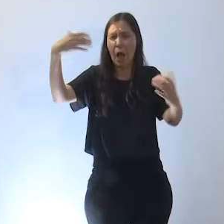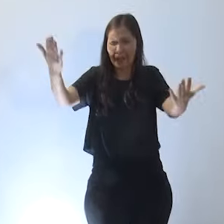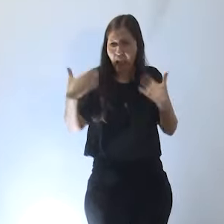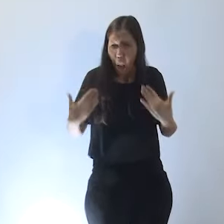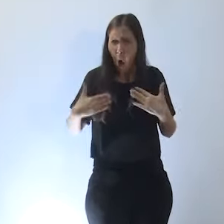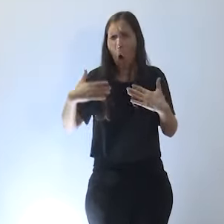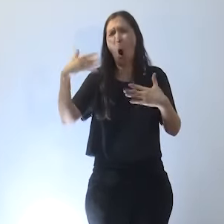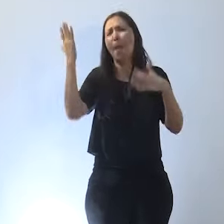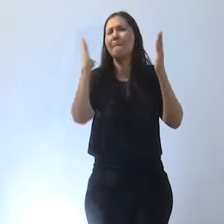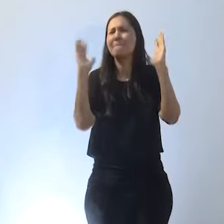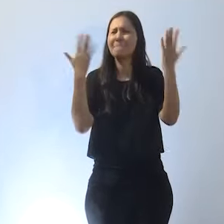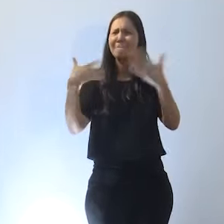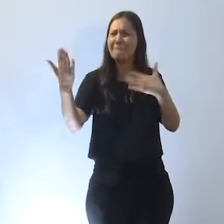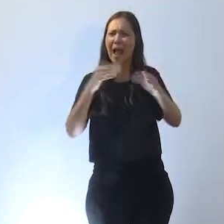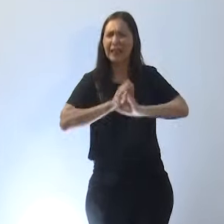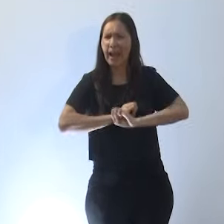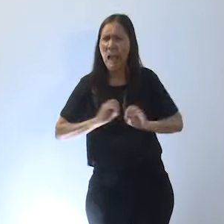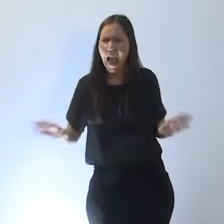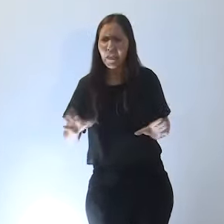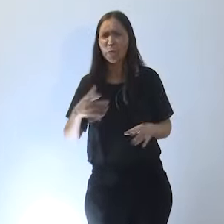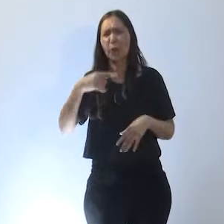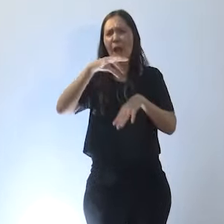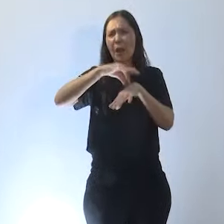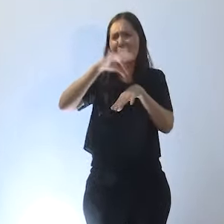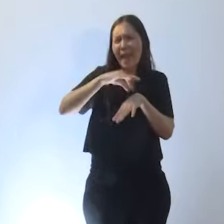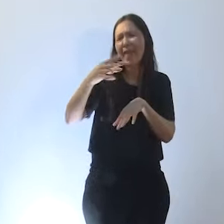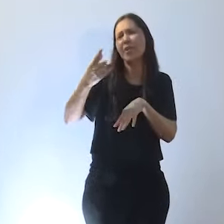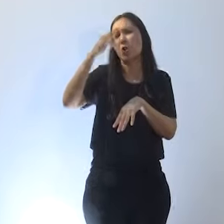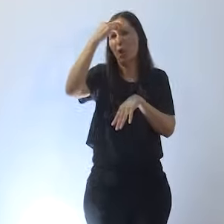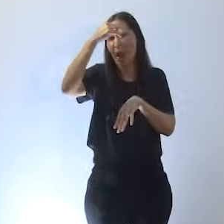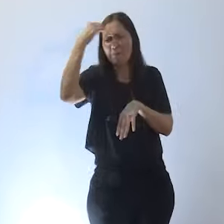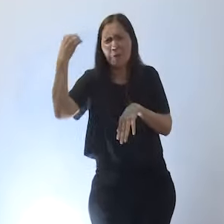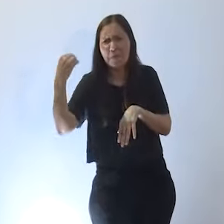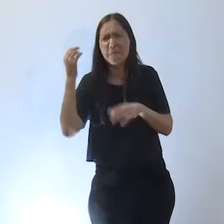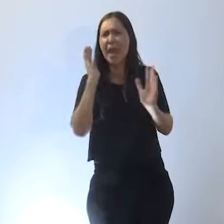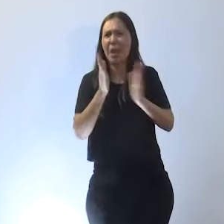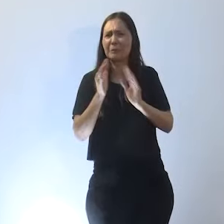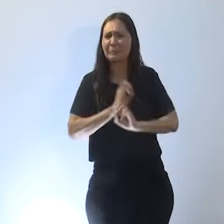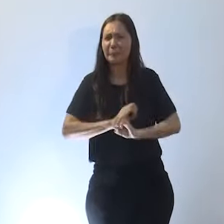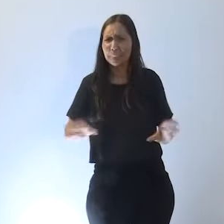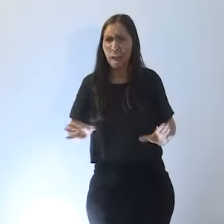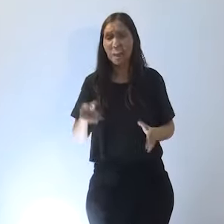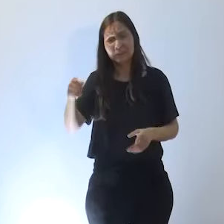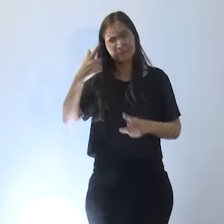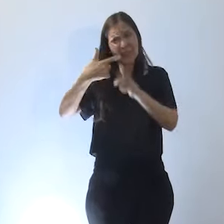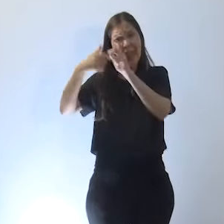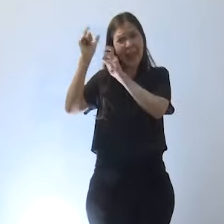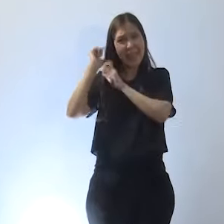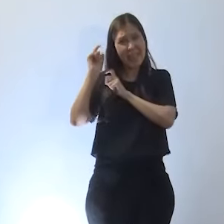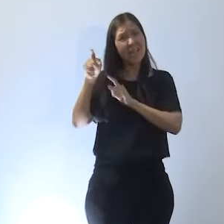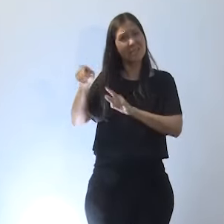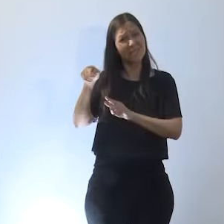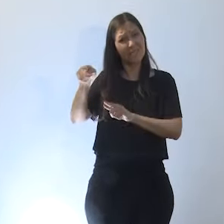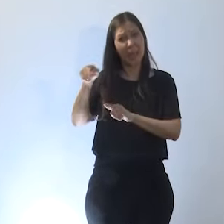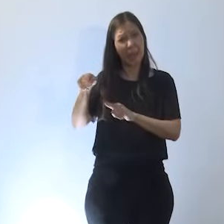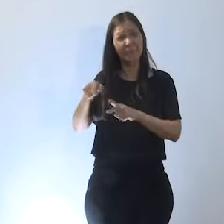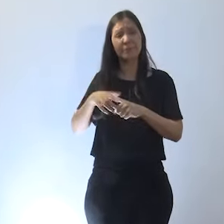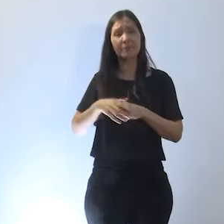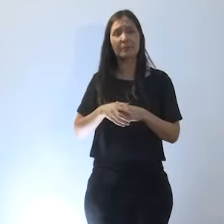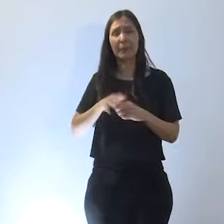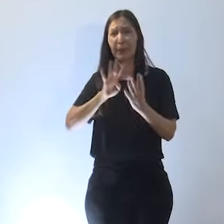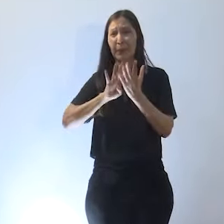experiencia también de ese de ese pibe o de esa madre con el estado es la cola interminable del banco nación 3 horas cagá t